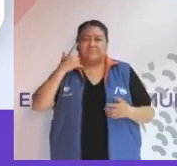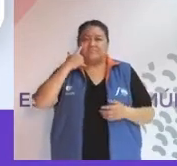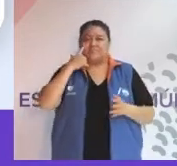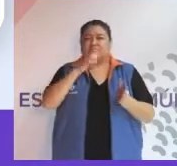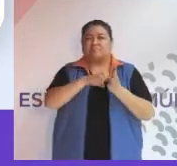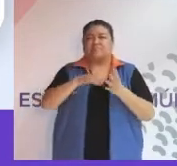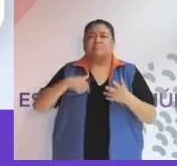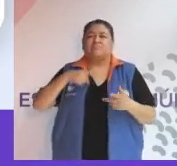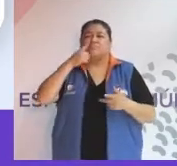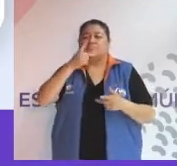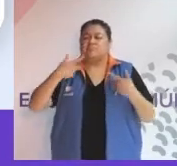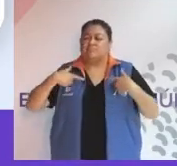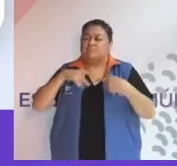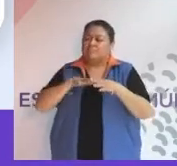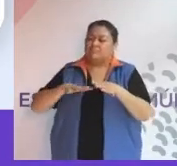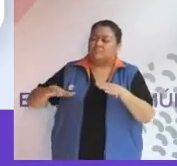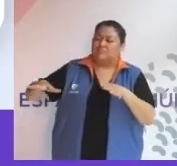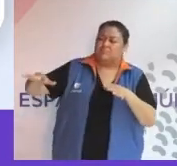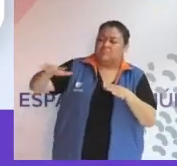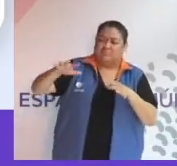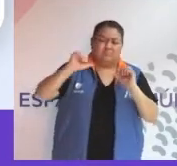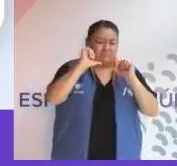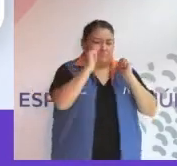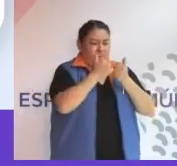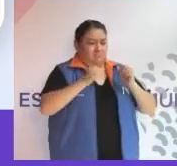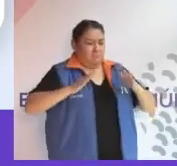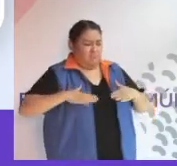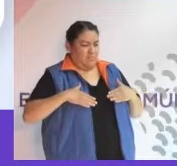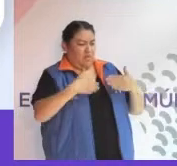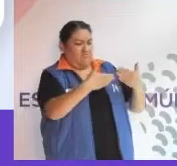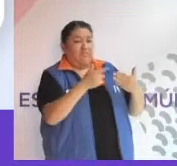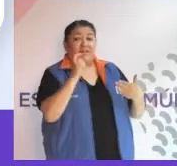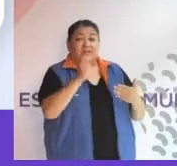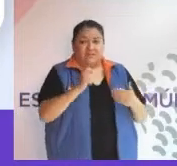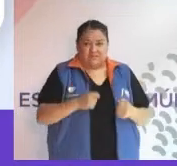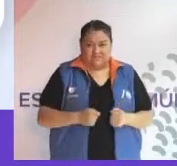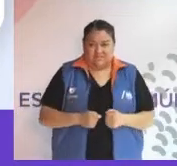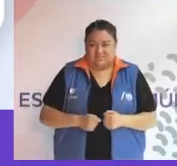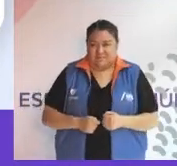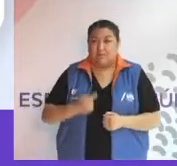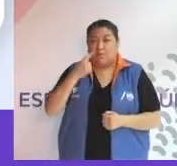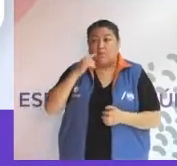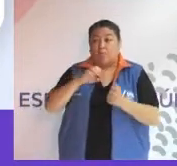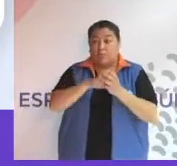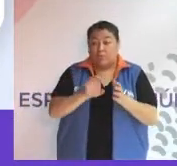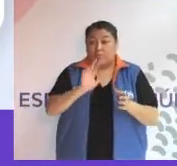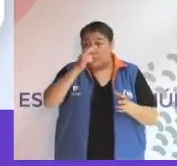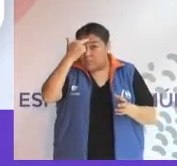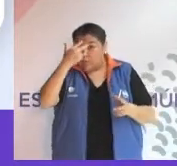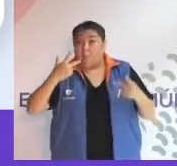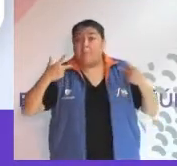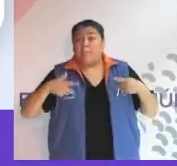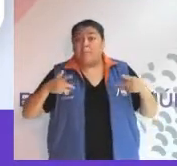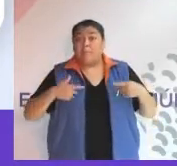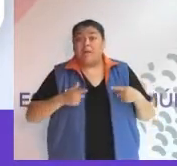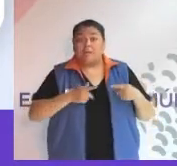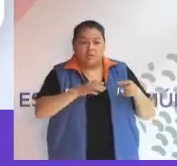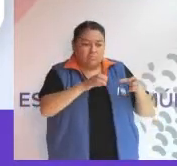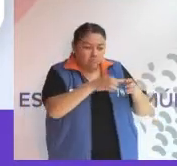digo confianza de la sociedad civil, lo importante es entender que no somos todos como un solo grupo